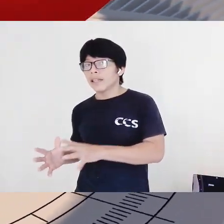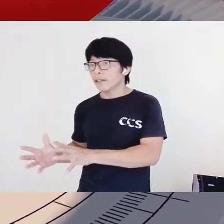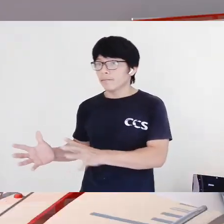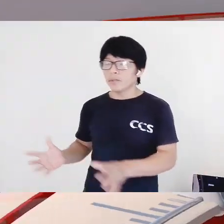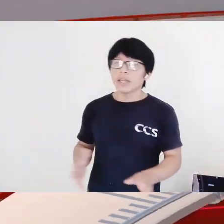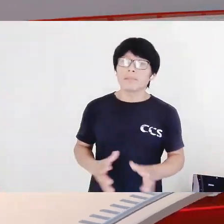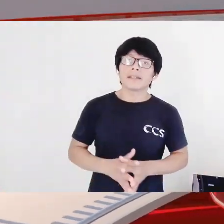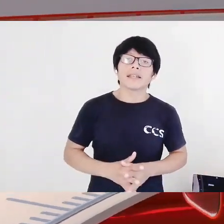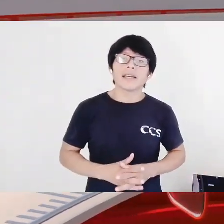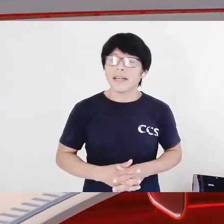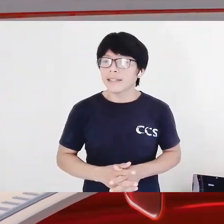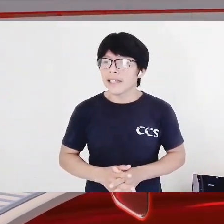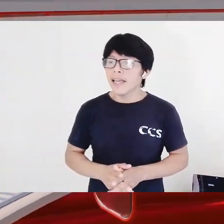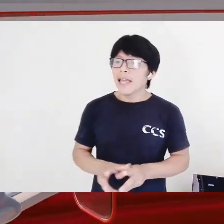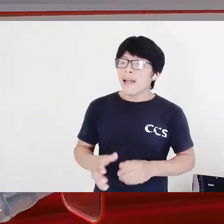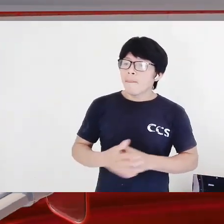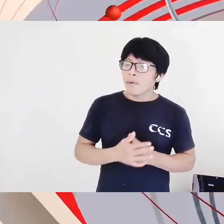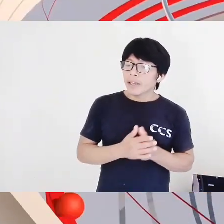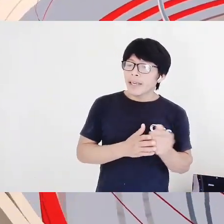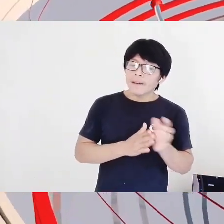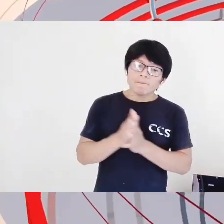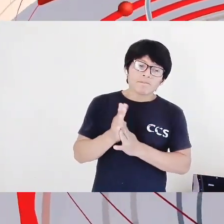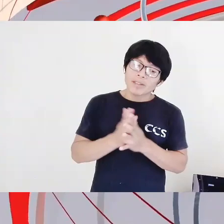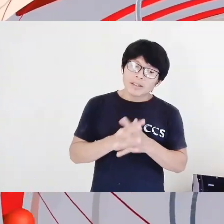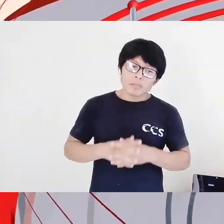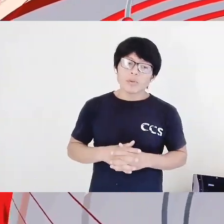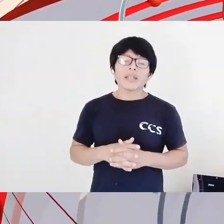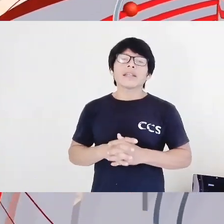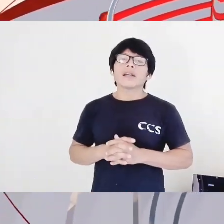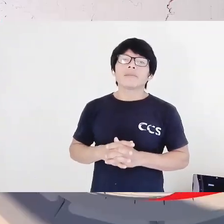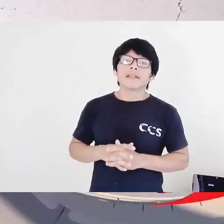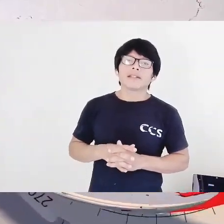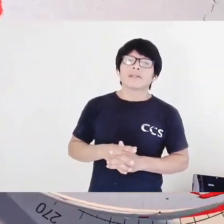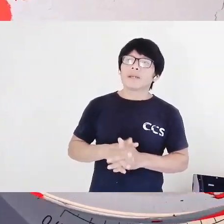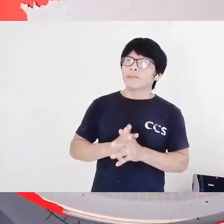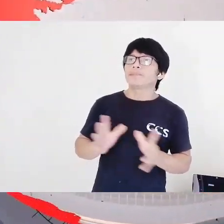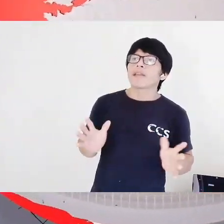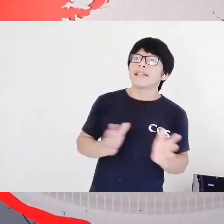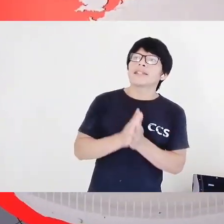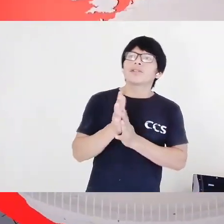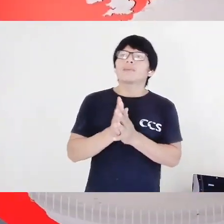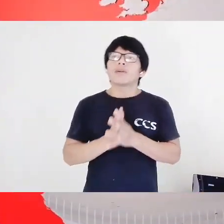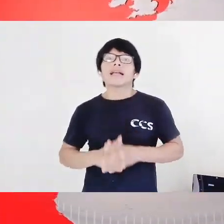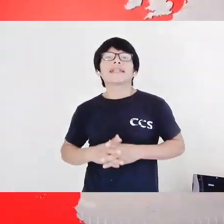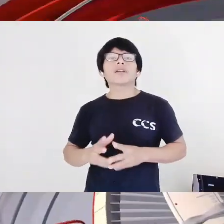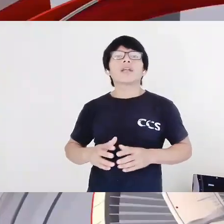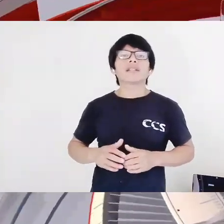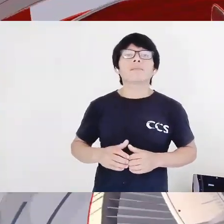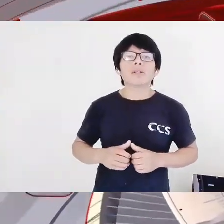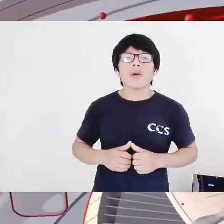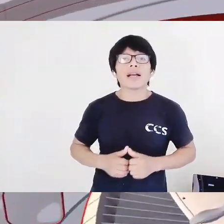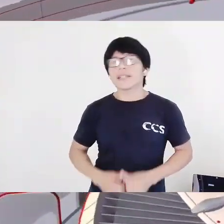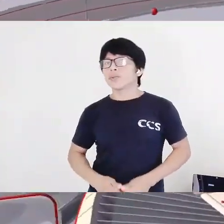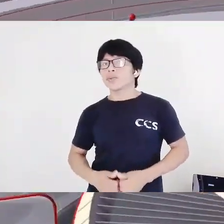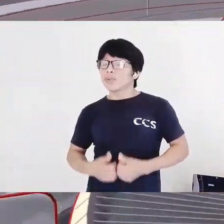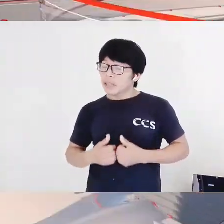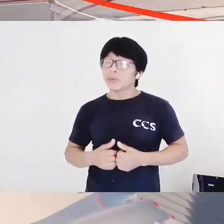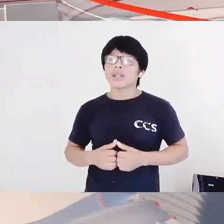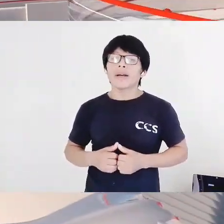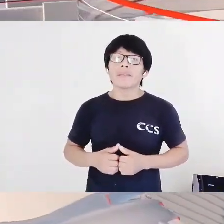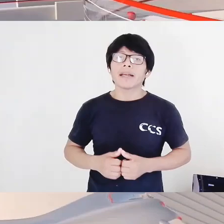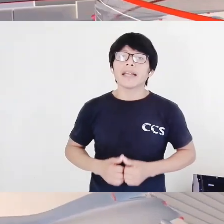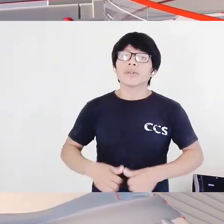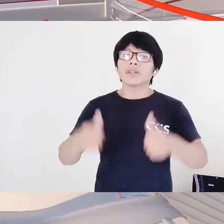tengo que hacer una limpieza aquí en casa porque voy a tener visitas. Bueno, así es, señores. Bueno, así que yo les invito a que